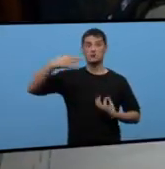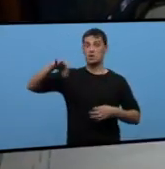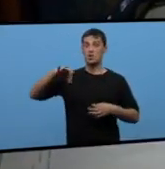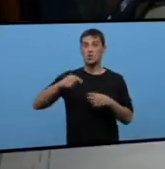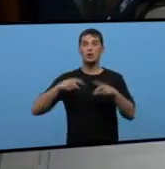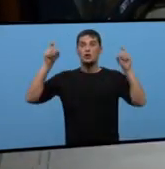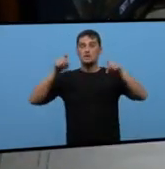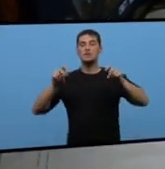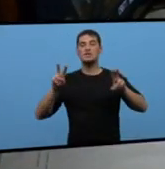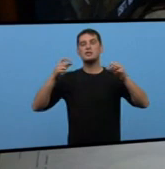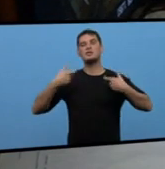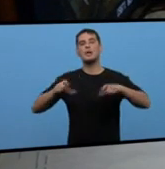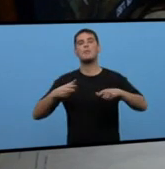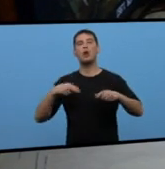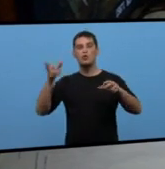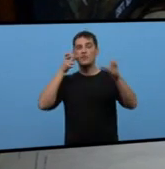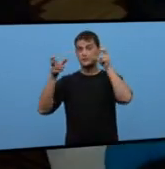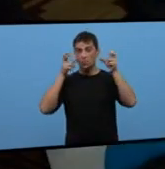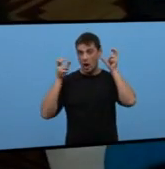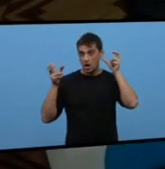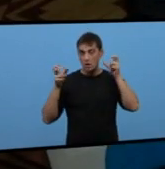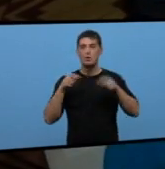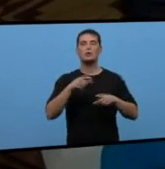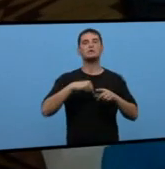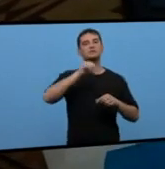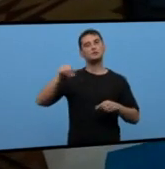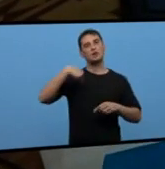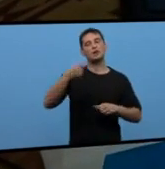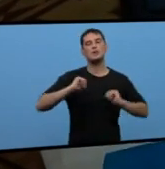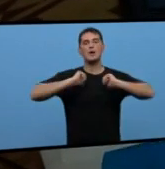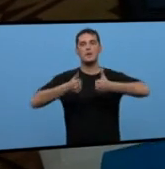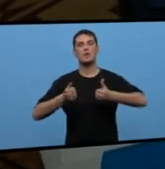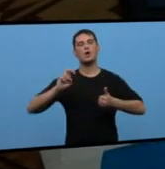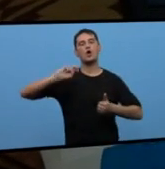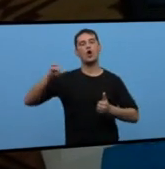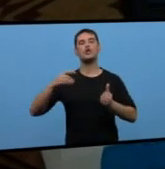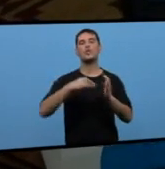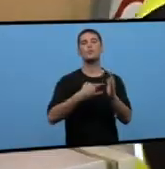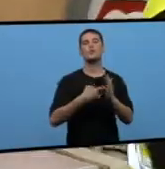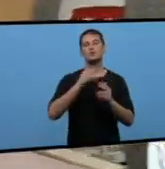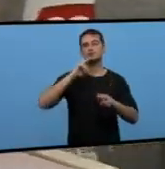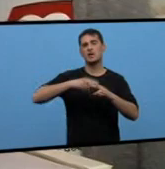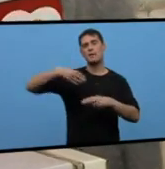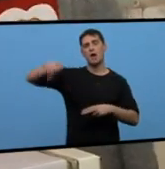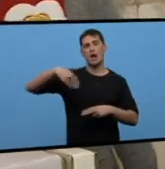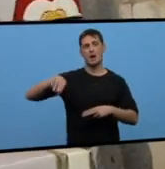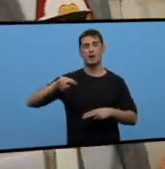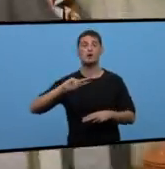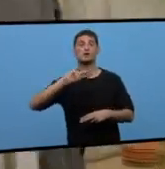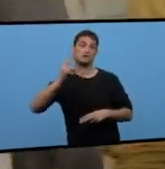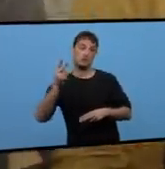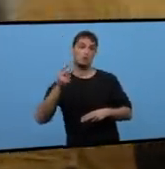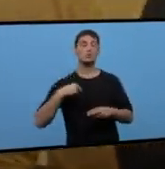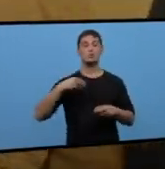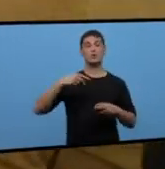na rama do audiovisual. A vindeira semana comezarán a rodaxe de proxecto Campana, a segunda curta que se presentará como traballo fin de